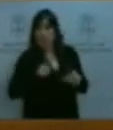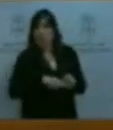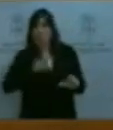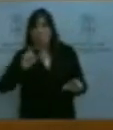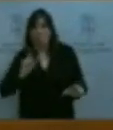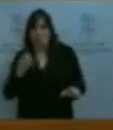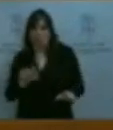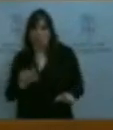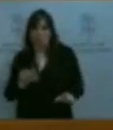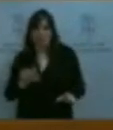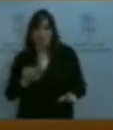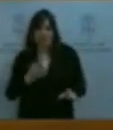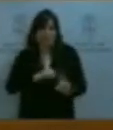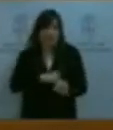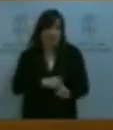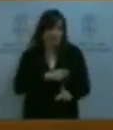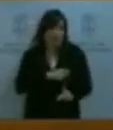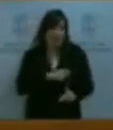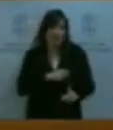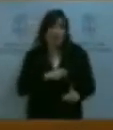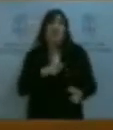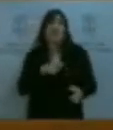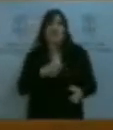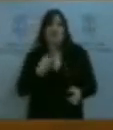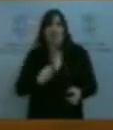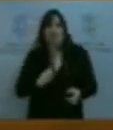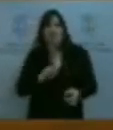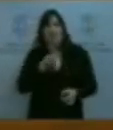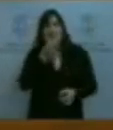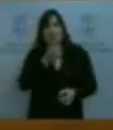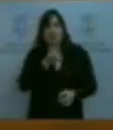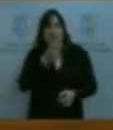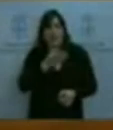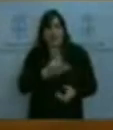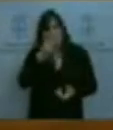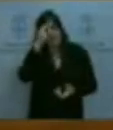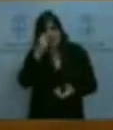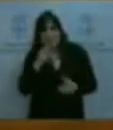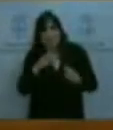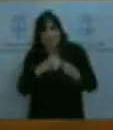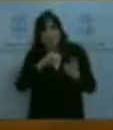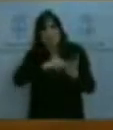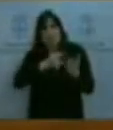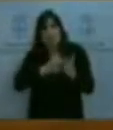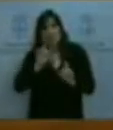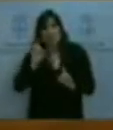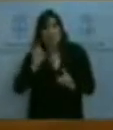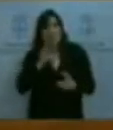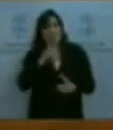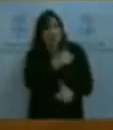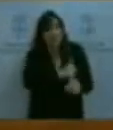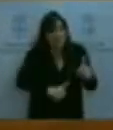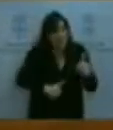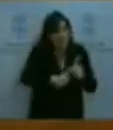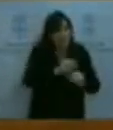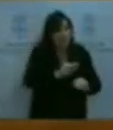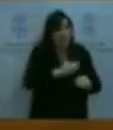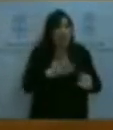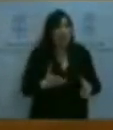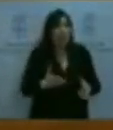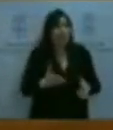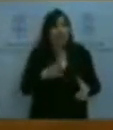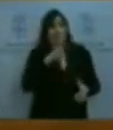respeta el Partido Socialista al sistema educativo. Antepone sus guerras por la hegemonía de la izquierda tan cansinas y